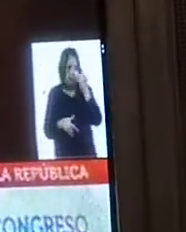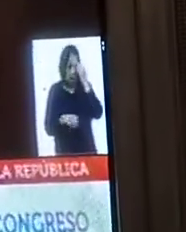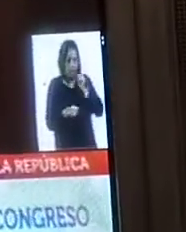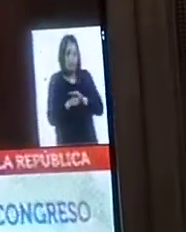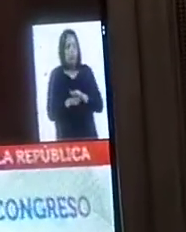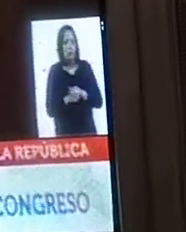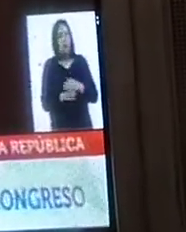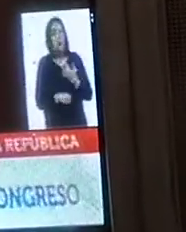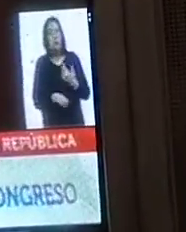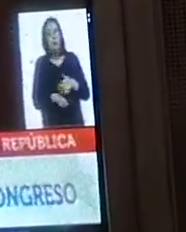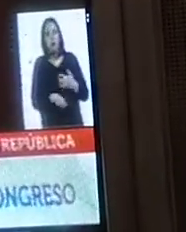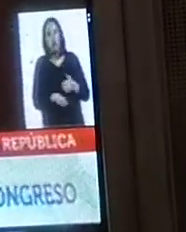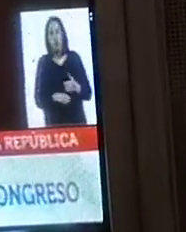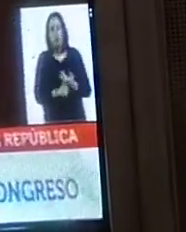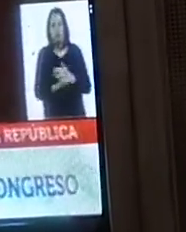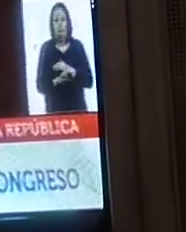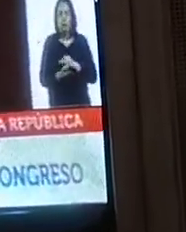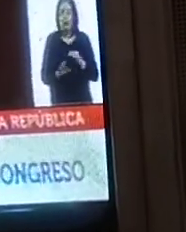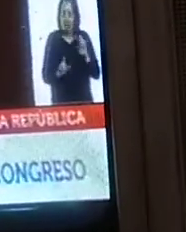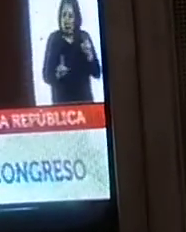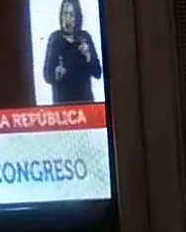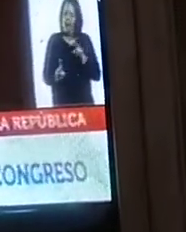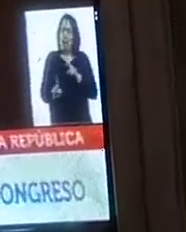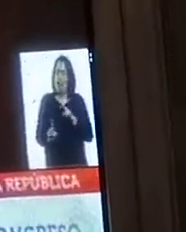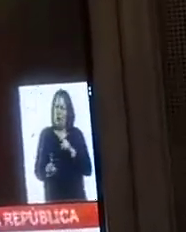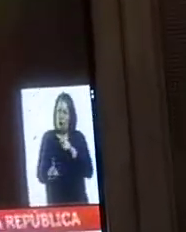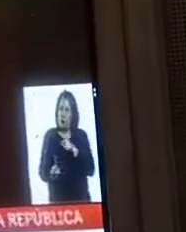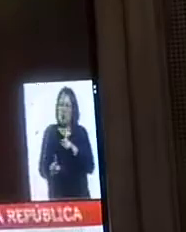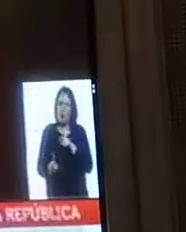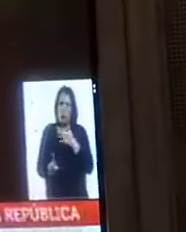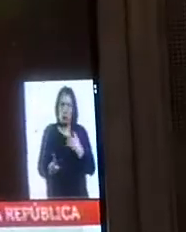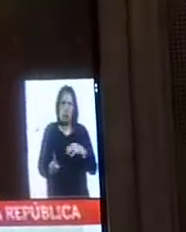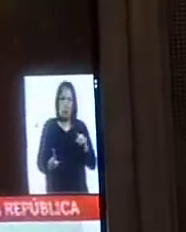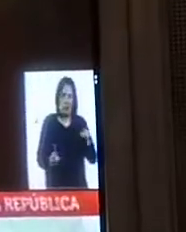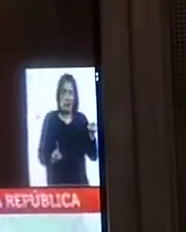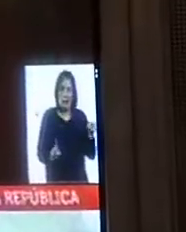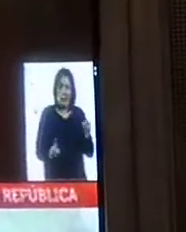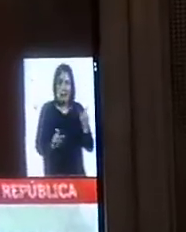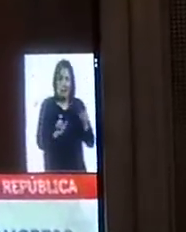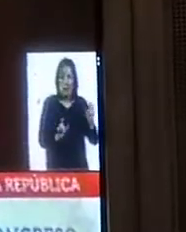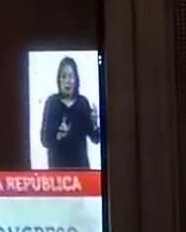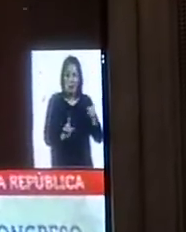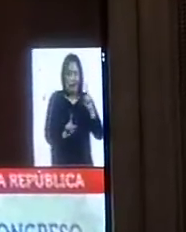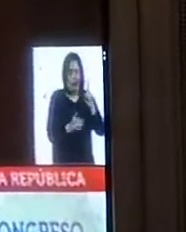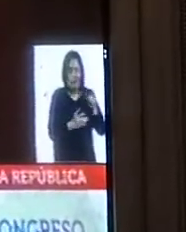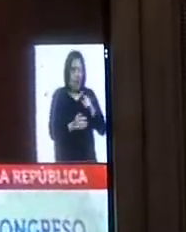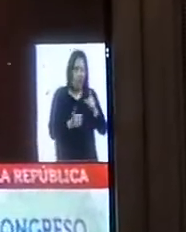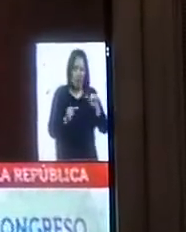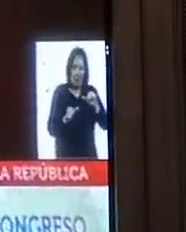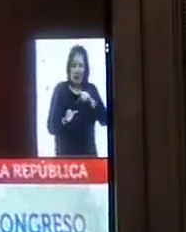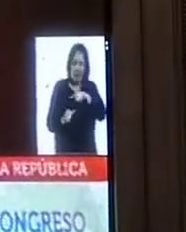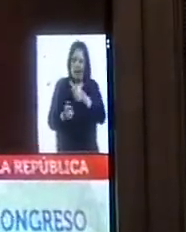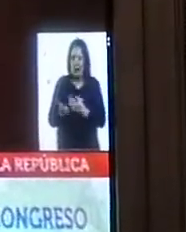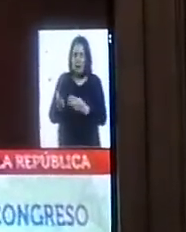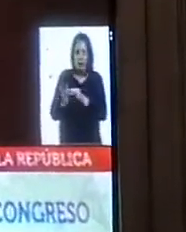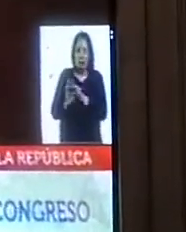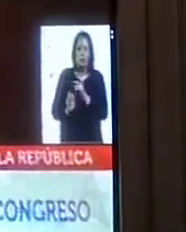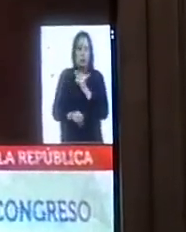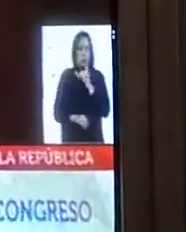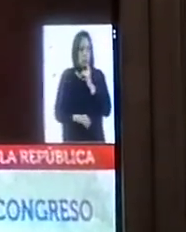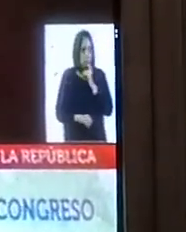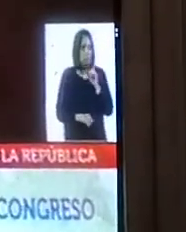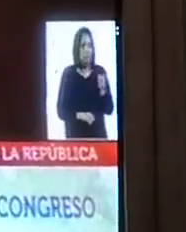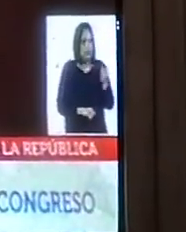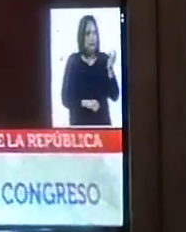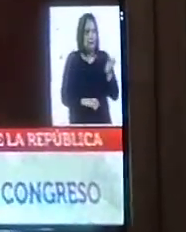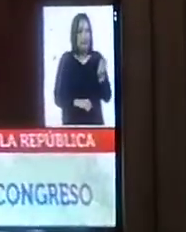termino por visibilizar que las críticas que se les hacía el modelo económico no sólo eran legítimas